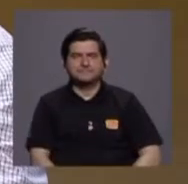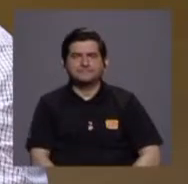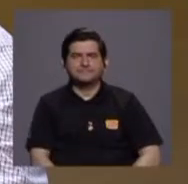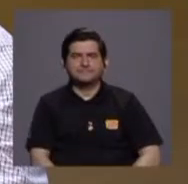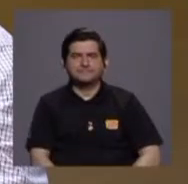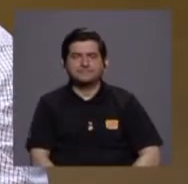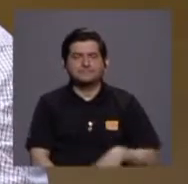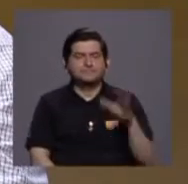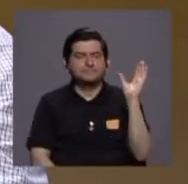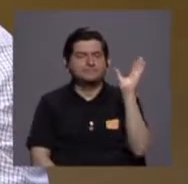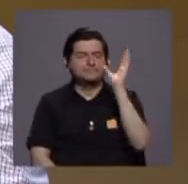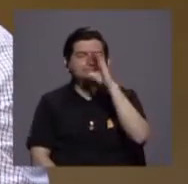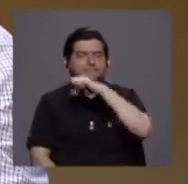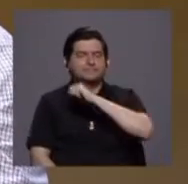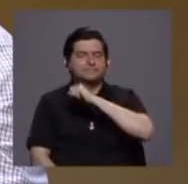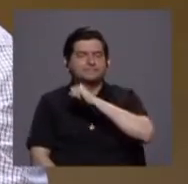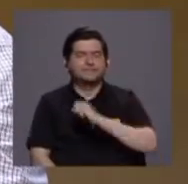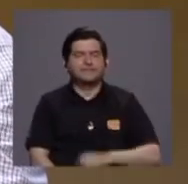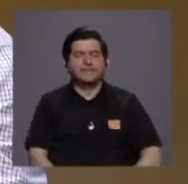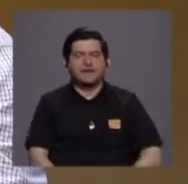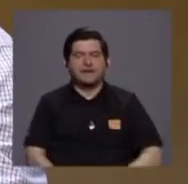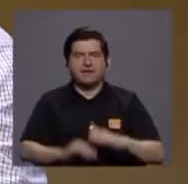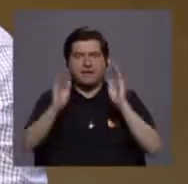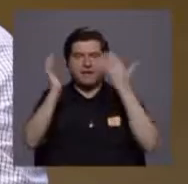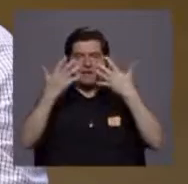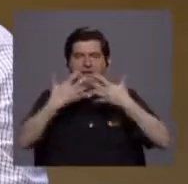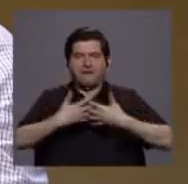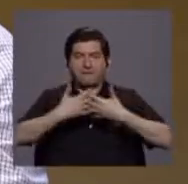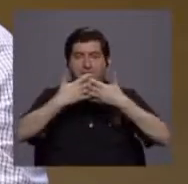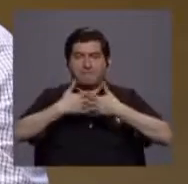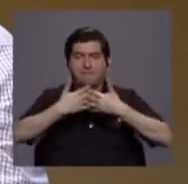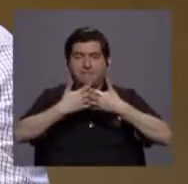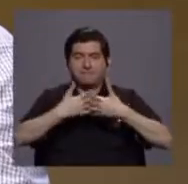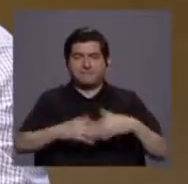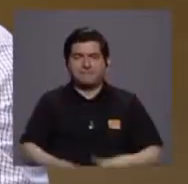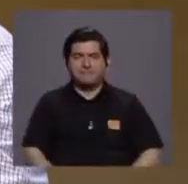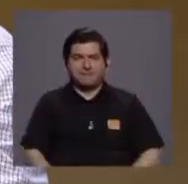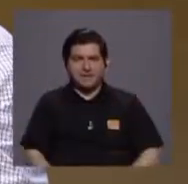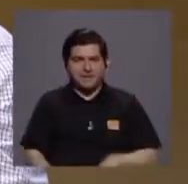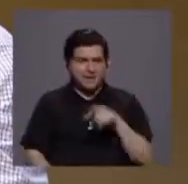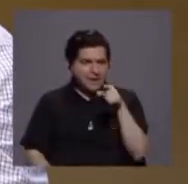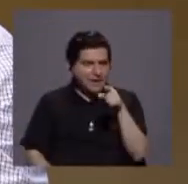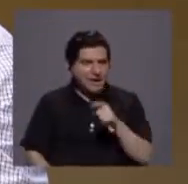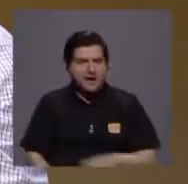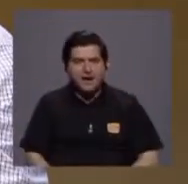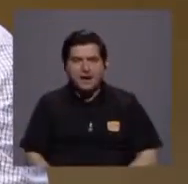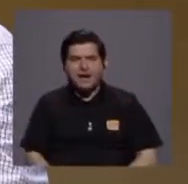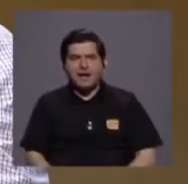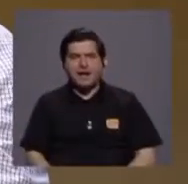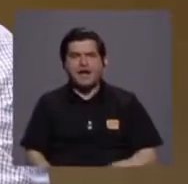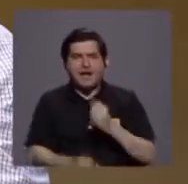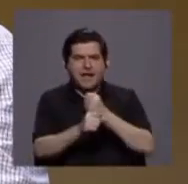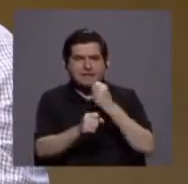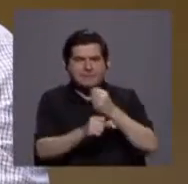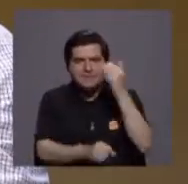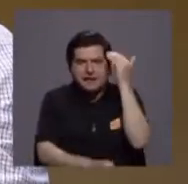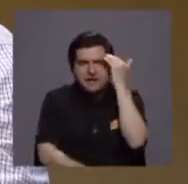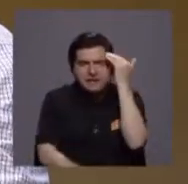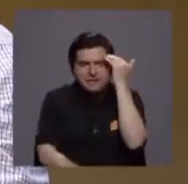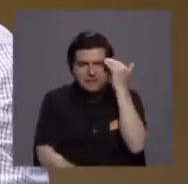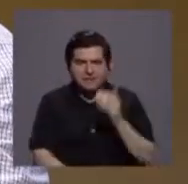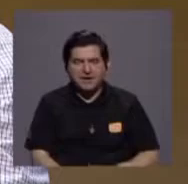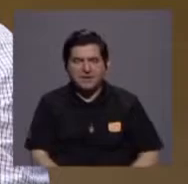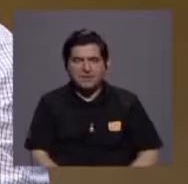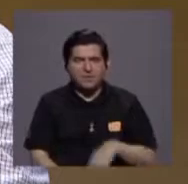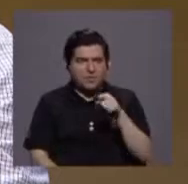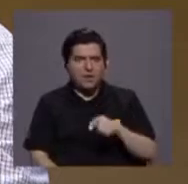Al darse cuenta las grandes empresas que son intensivas en trabajadores de conocimiento, que ahora